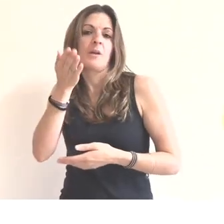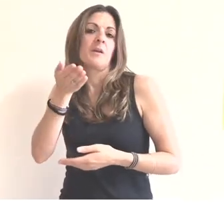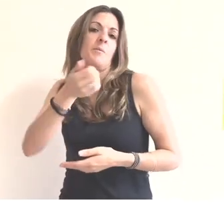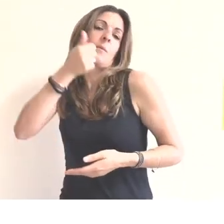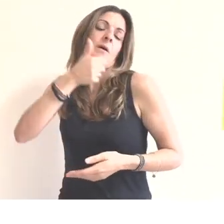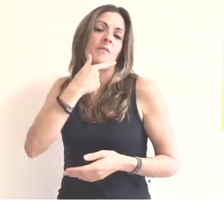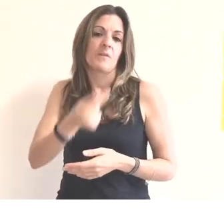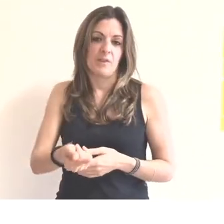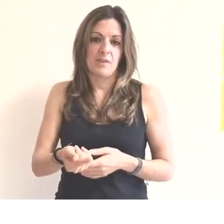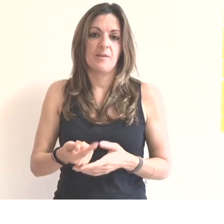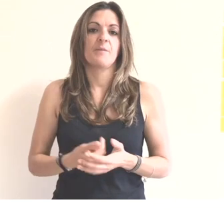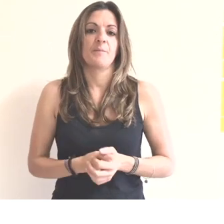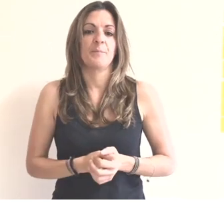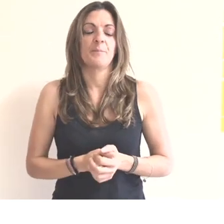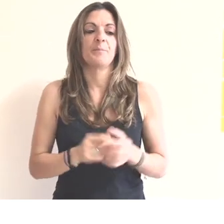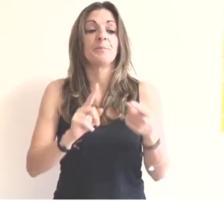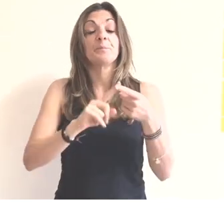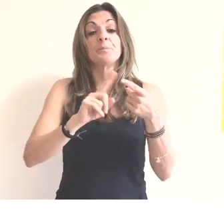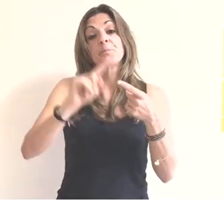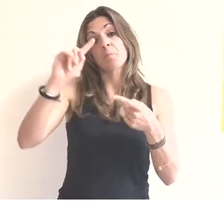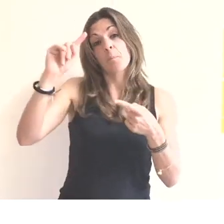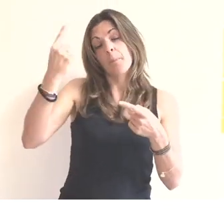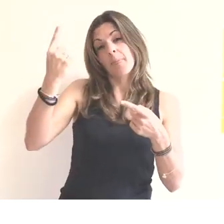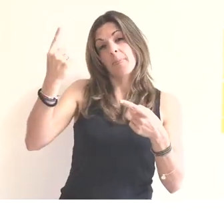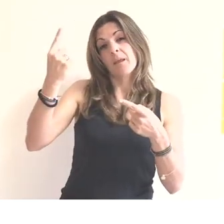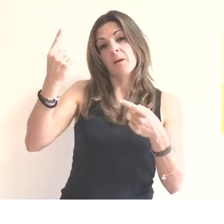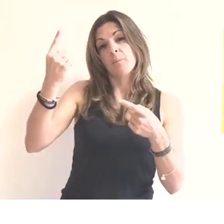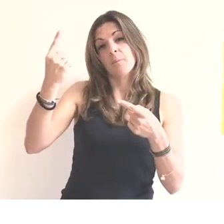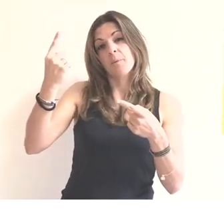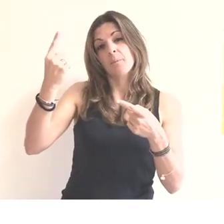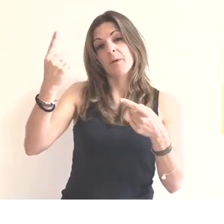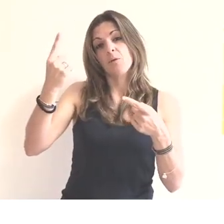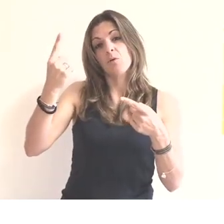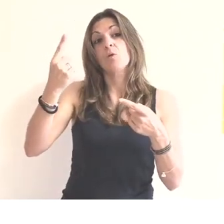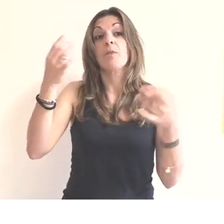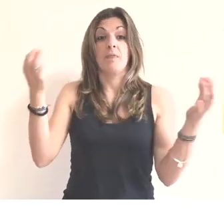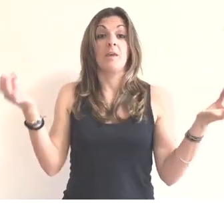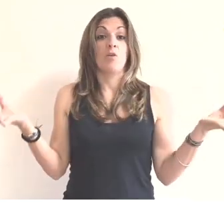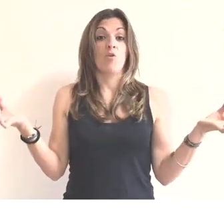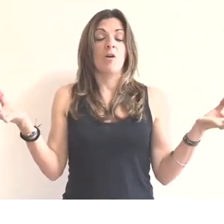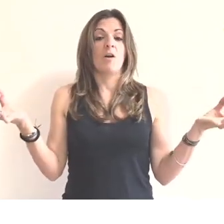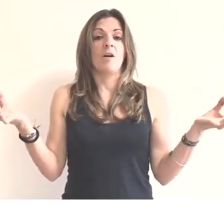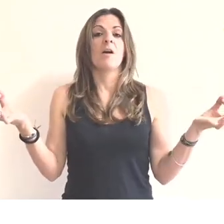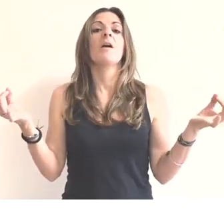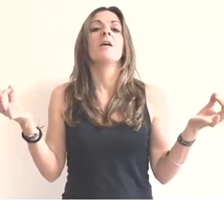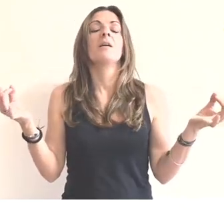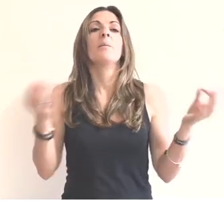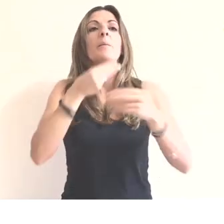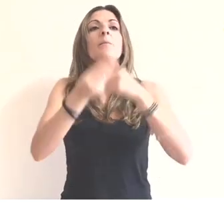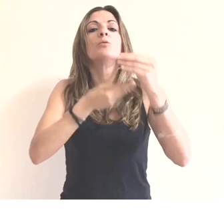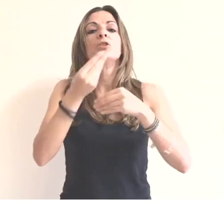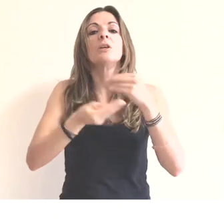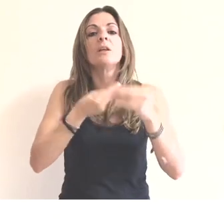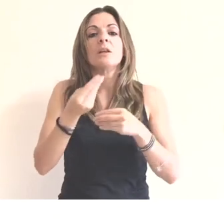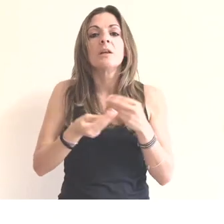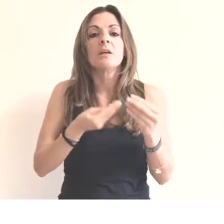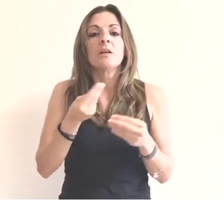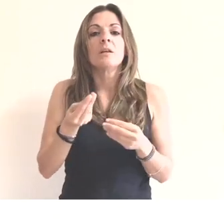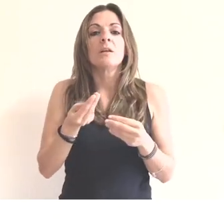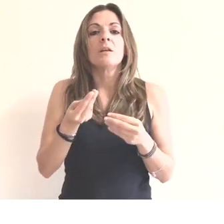así, vamos a hablar de tres ejercicios de respiración que te van a ayudar a conseguir conciliar el sueño de forma mucho más